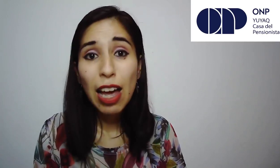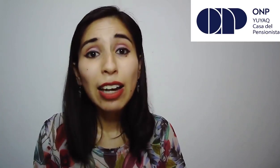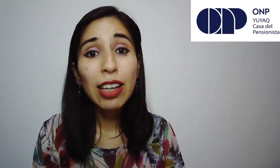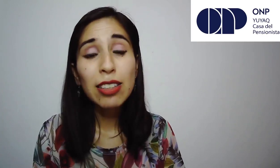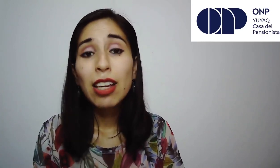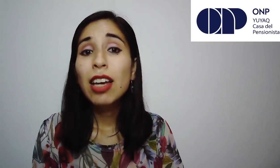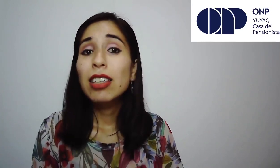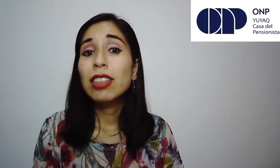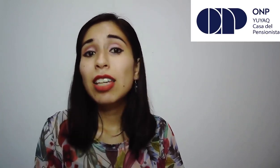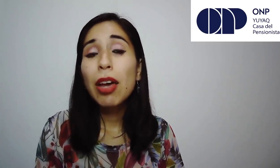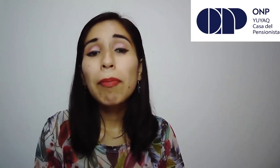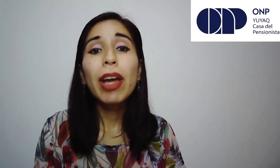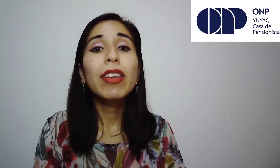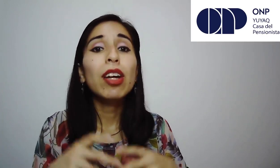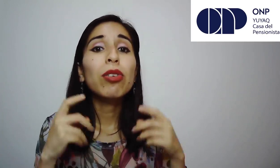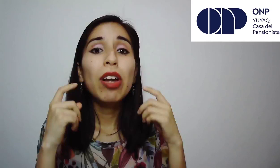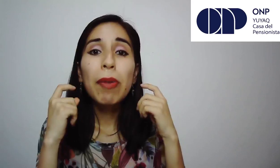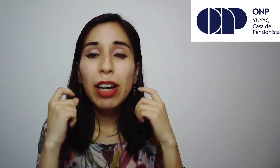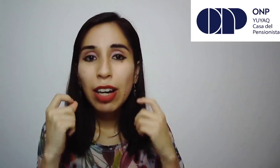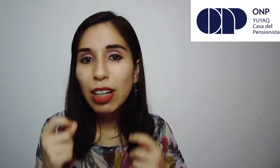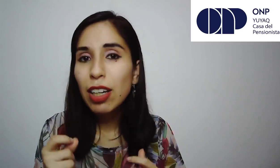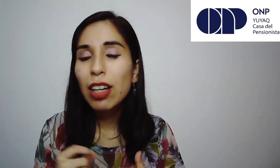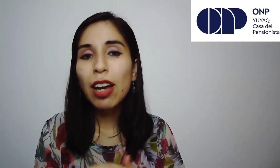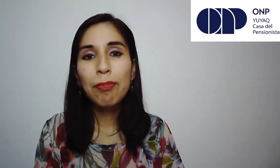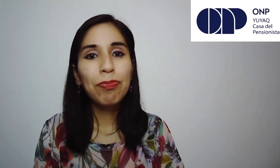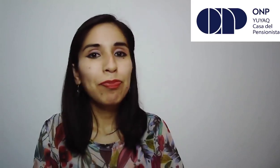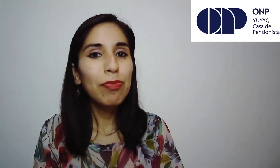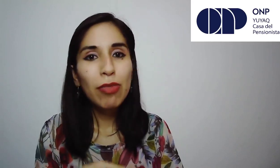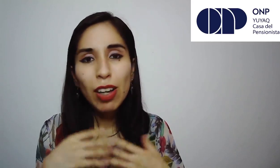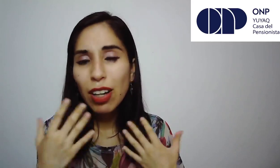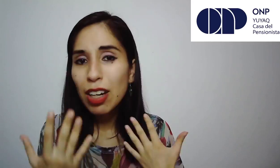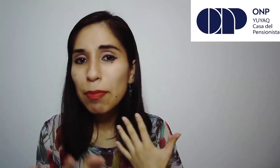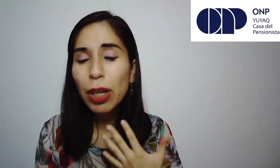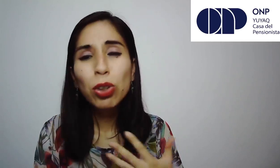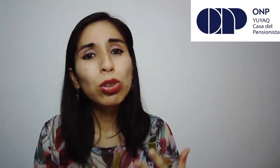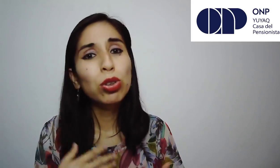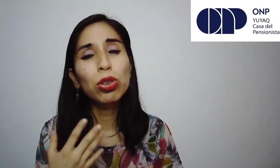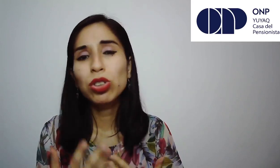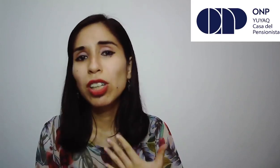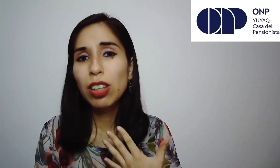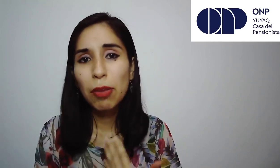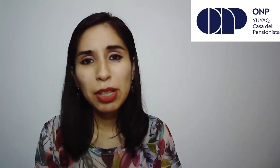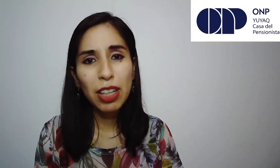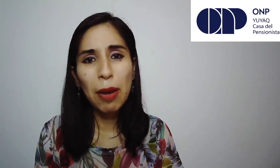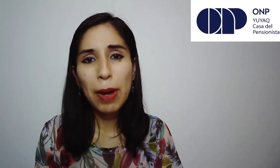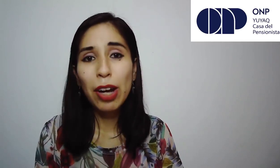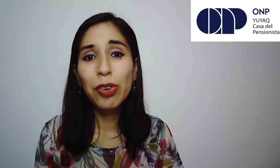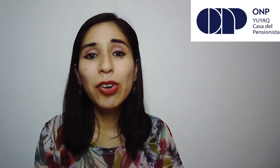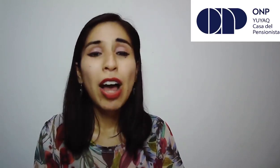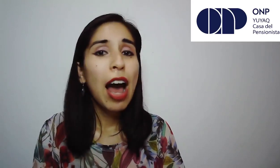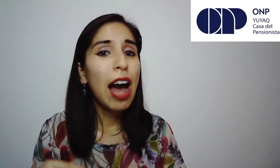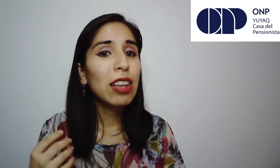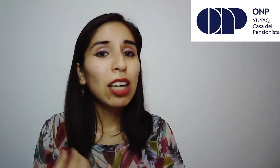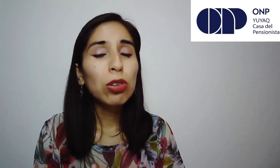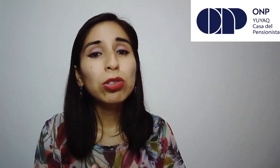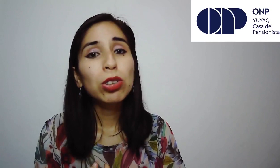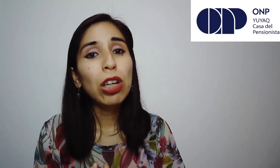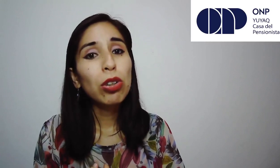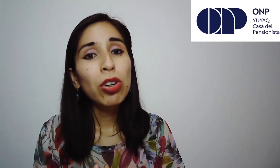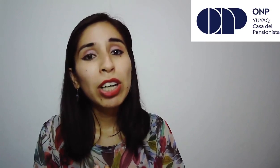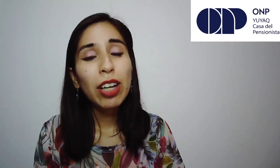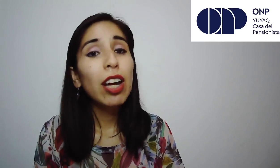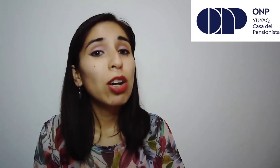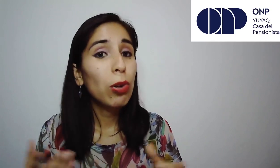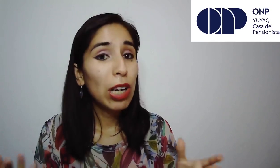necesarias siempre andar con la mascarilla y enviándonos constantemente la mano andar con